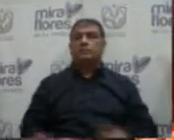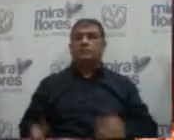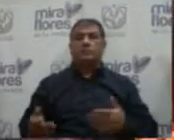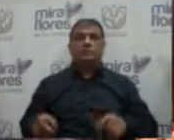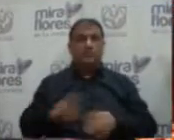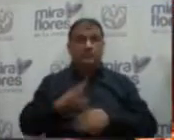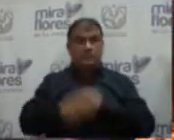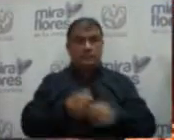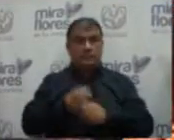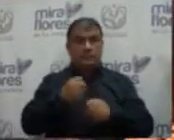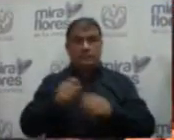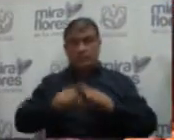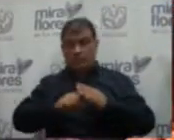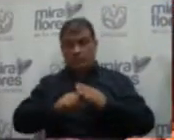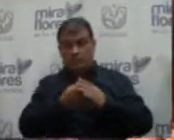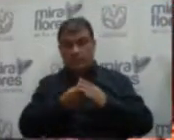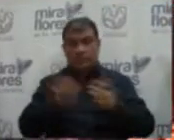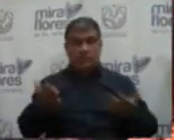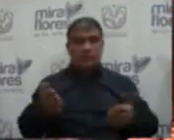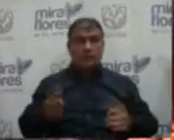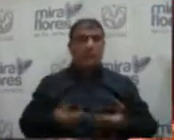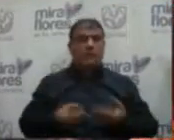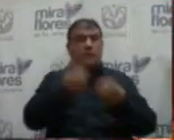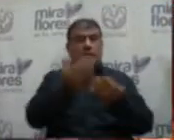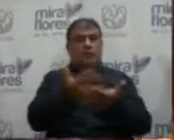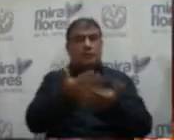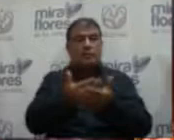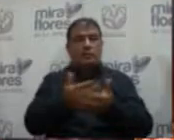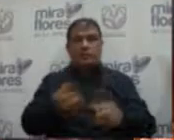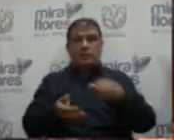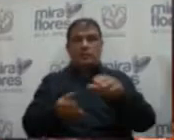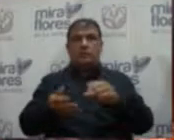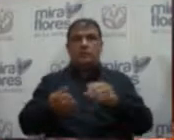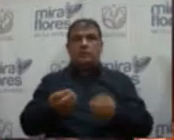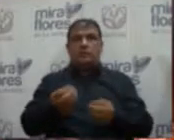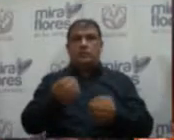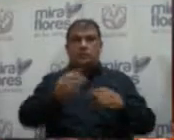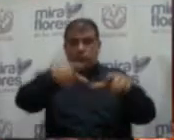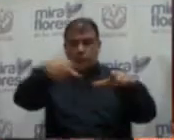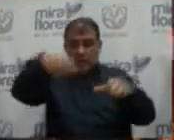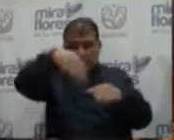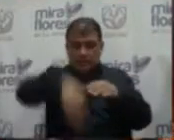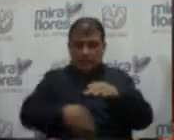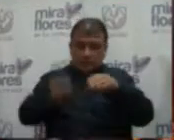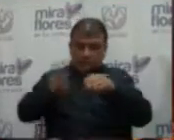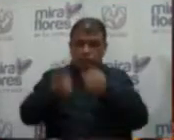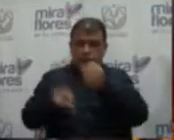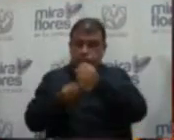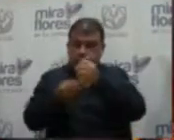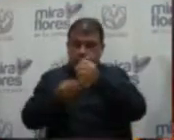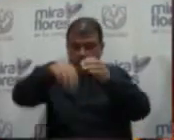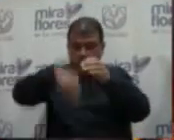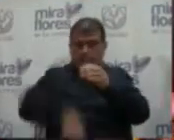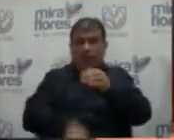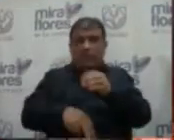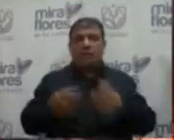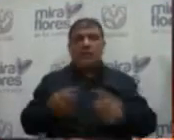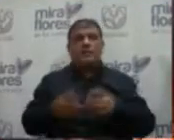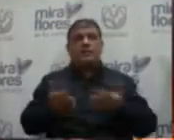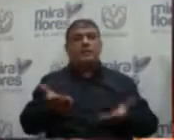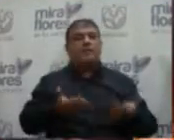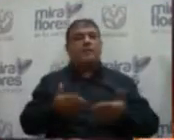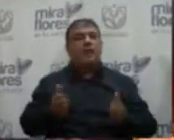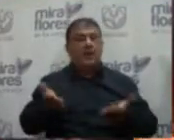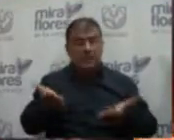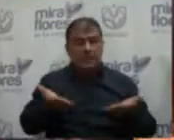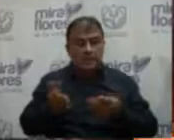También este año, al inicio, entregamos los almacenes soterrados que nos servirán para atender a la